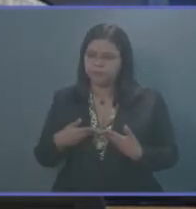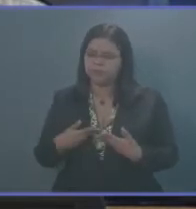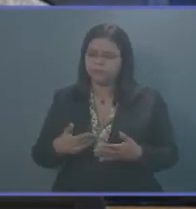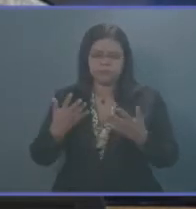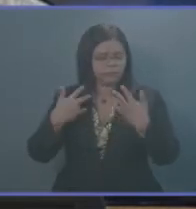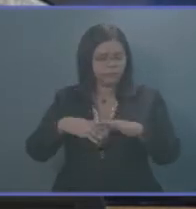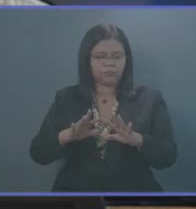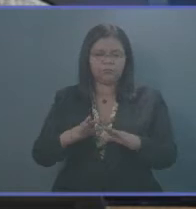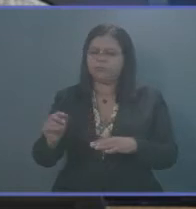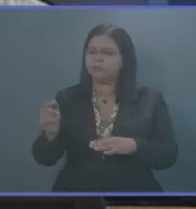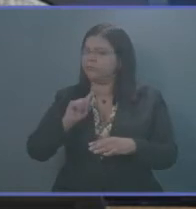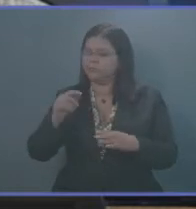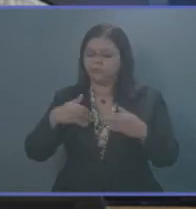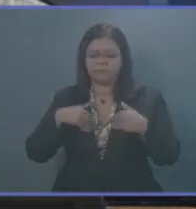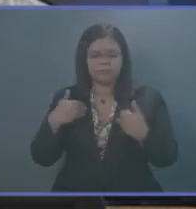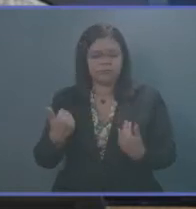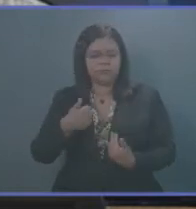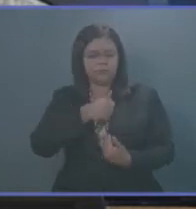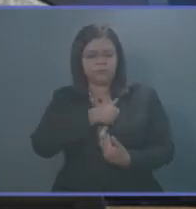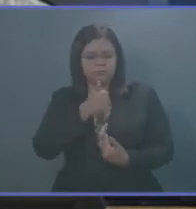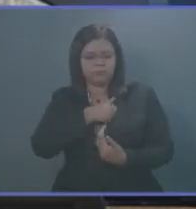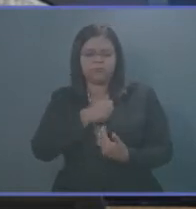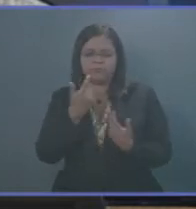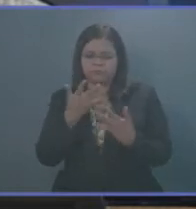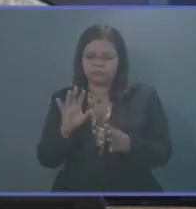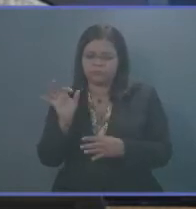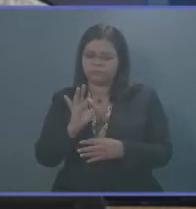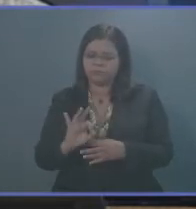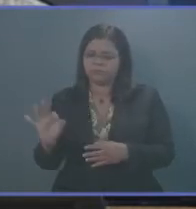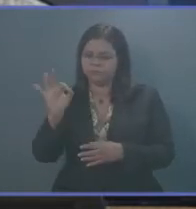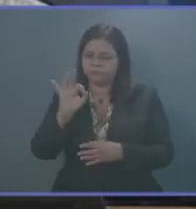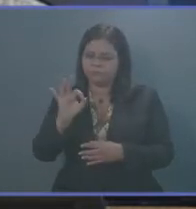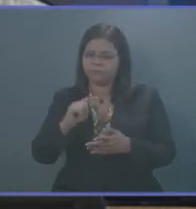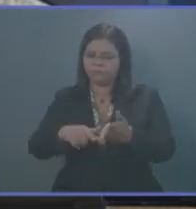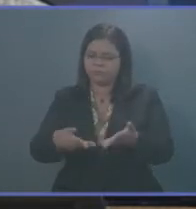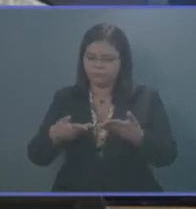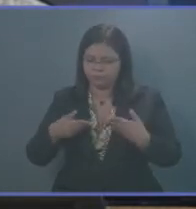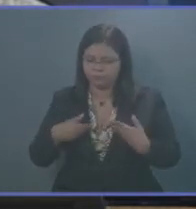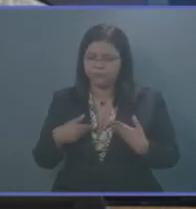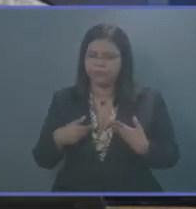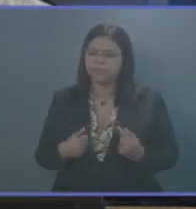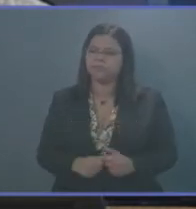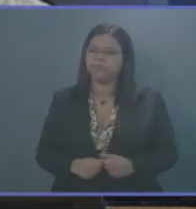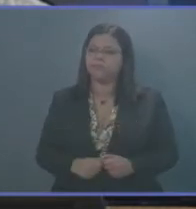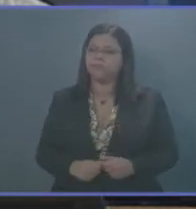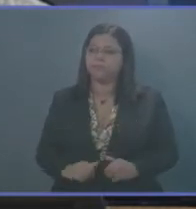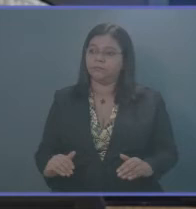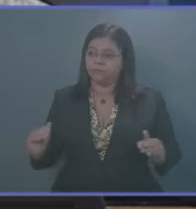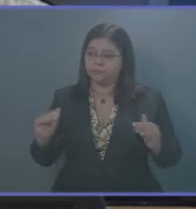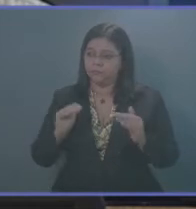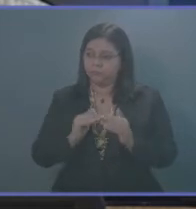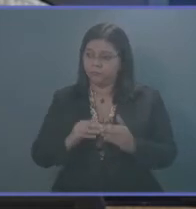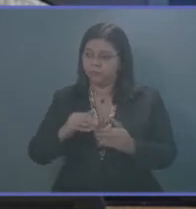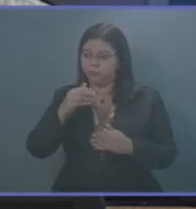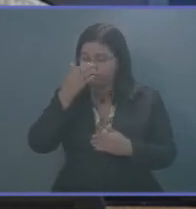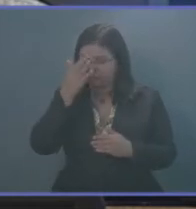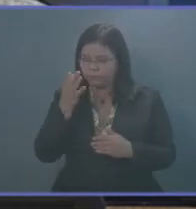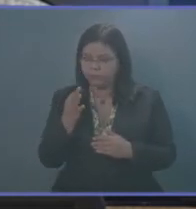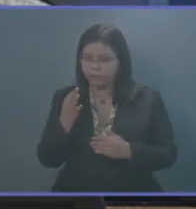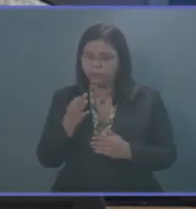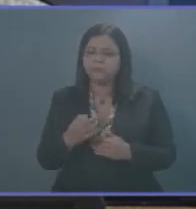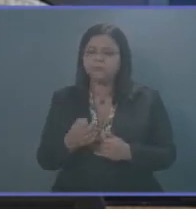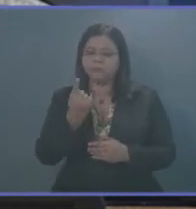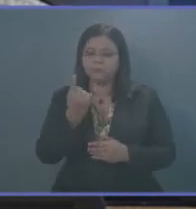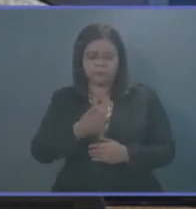conforme al derecho común, carezcan de responsabilidad jurídica, se les atribuye la calidad de sujetos de derecho y obligaciones. También se consideran sujetos pasivos,